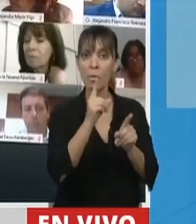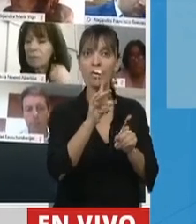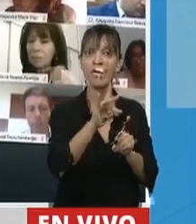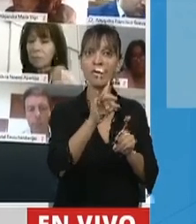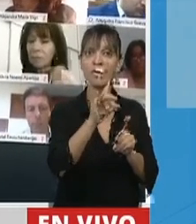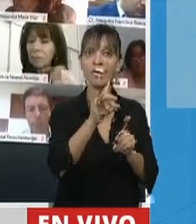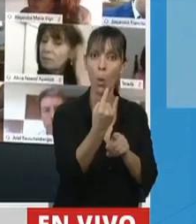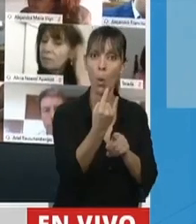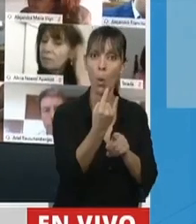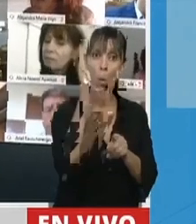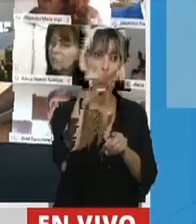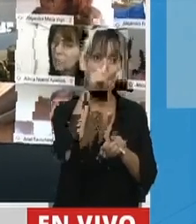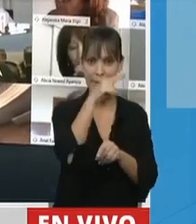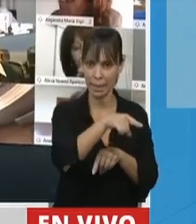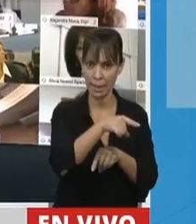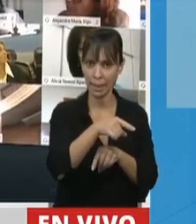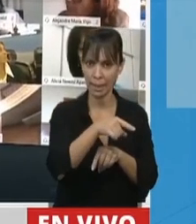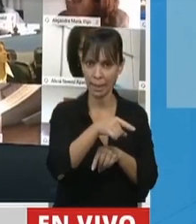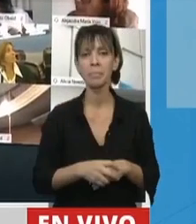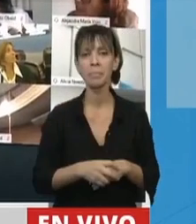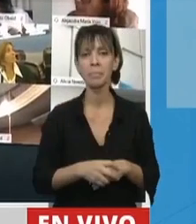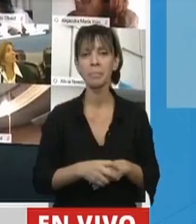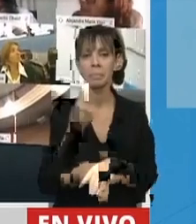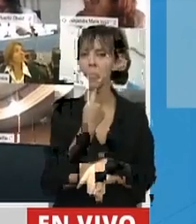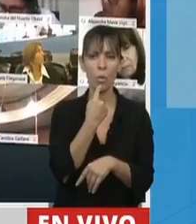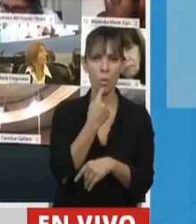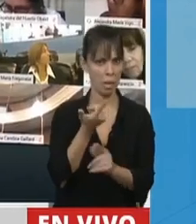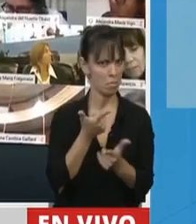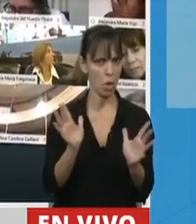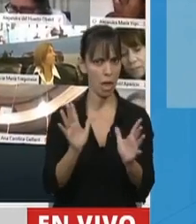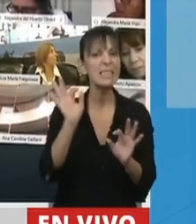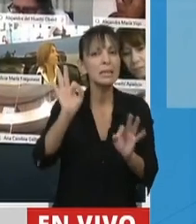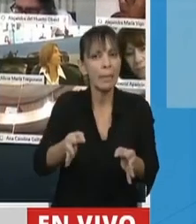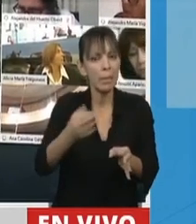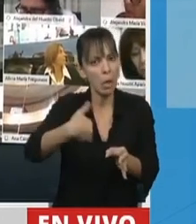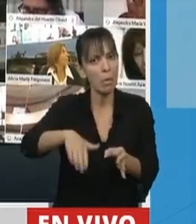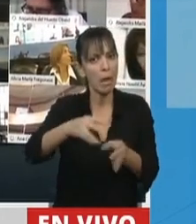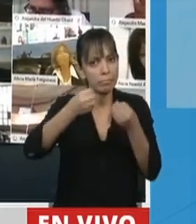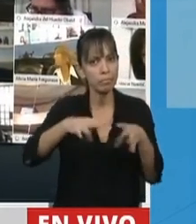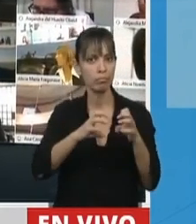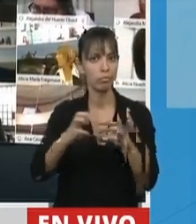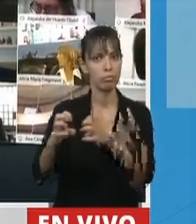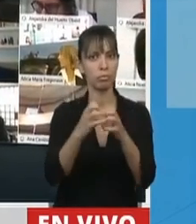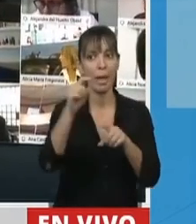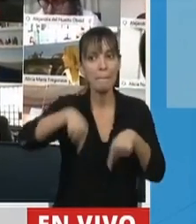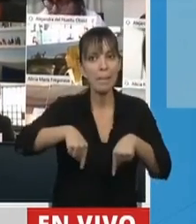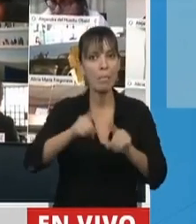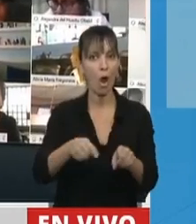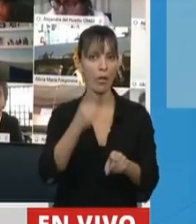necesidad y urgencia 457. Por eso no dudamos que se va a habilitar el tratamiento en esta